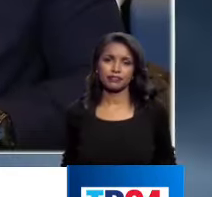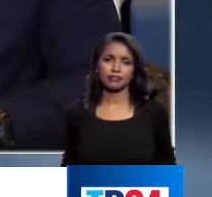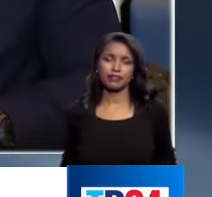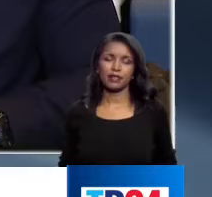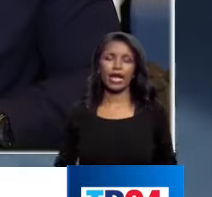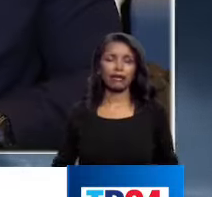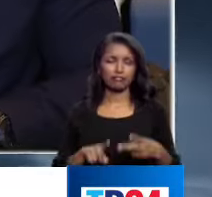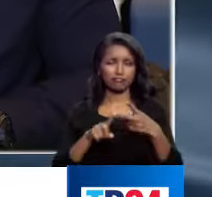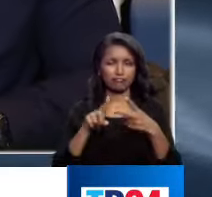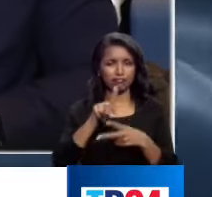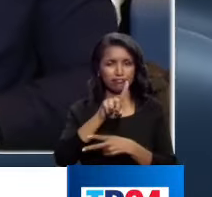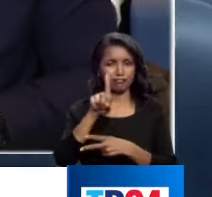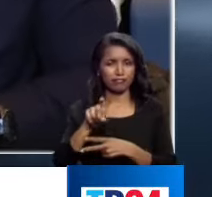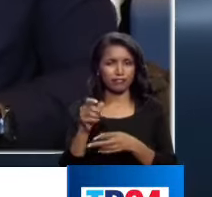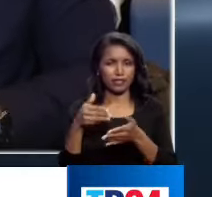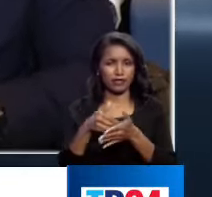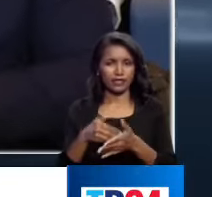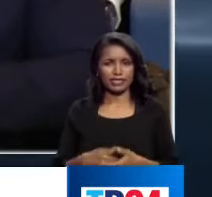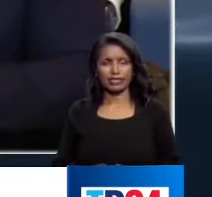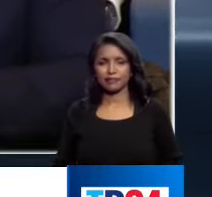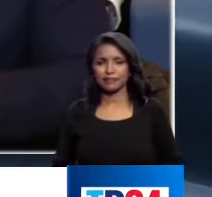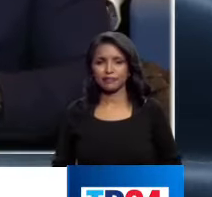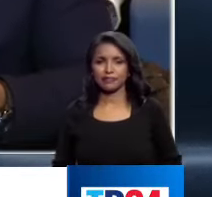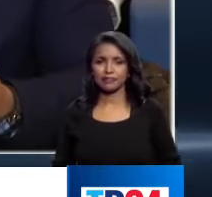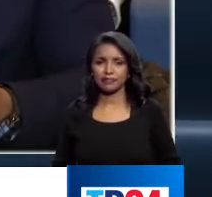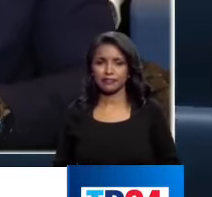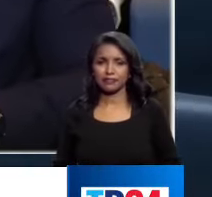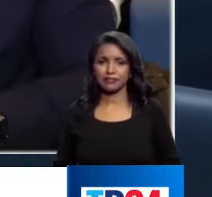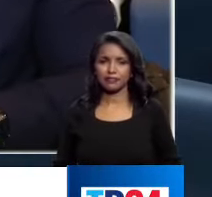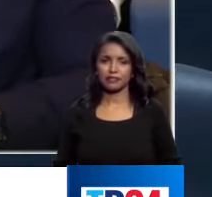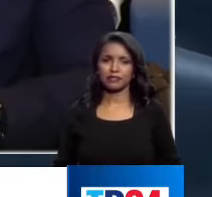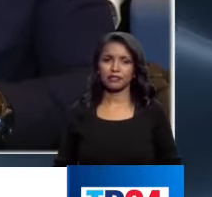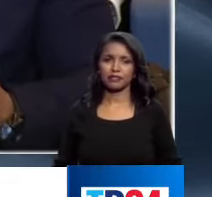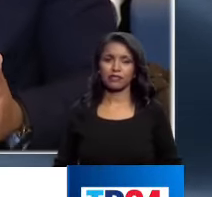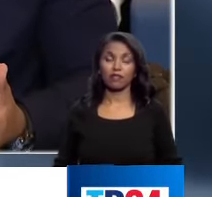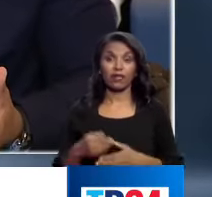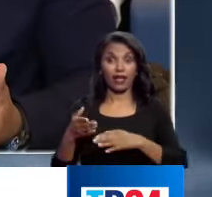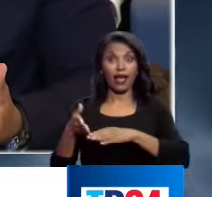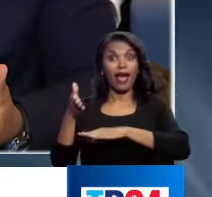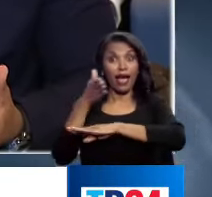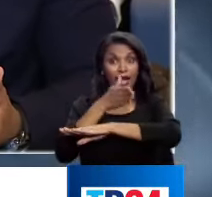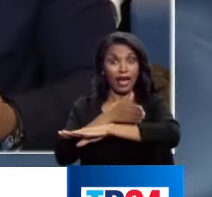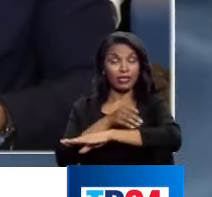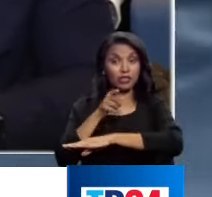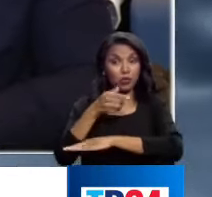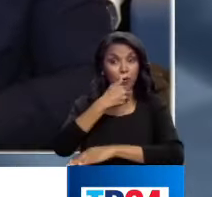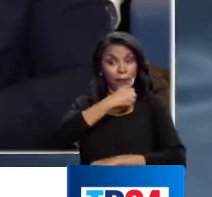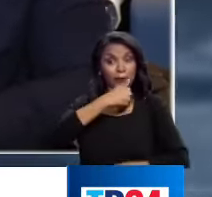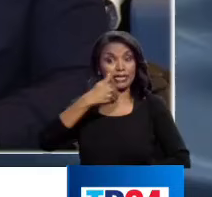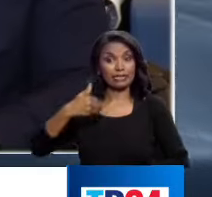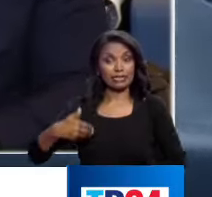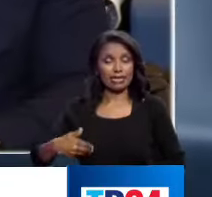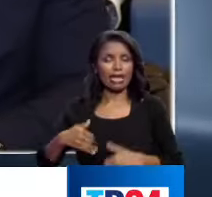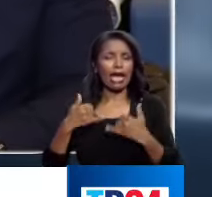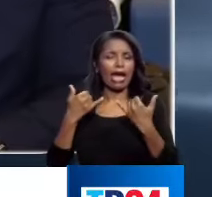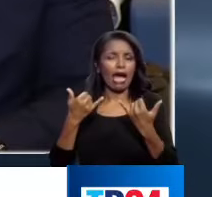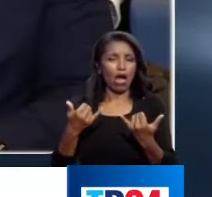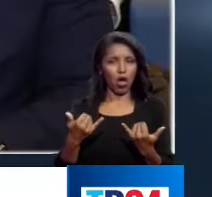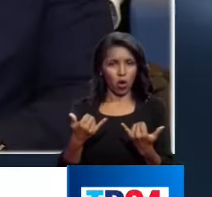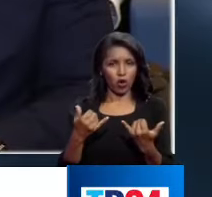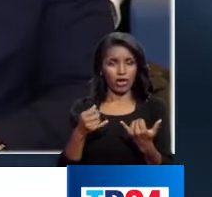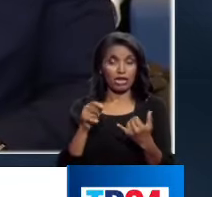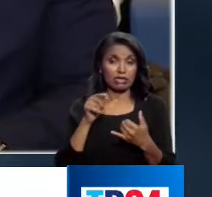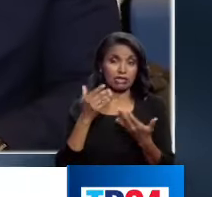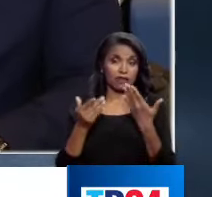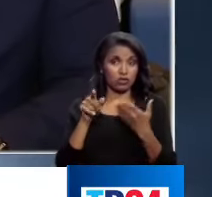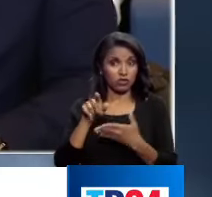señor Martín, vamos a profundizar más adelante. Sin embargo, usted ya ostentó el poder, ya tiene la experiencia. ¿Qué hará diferente